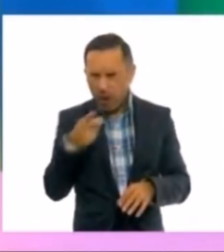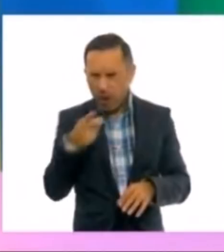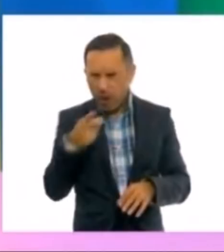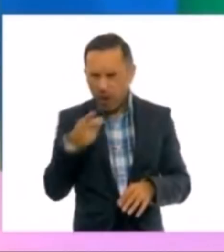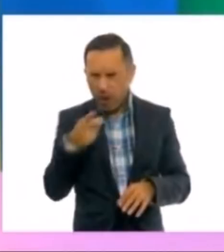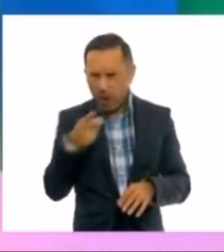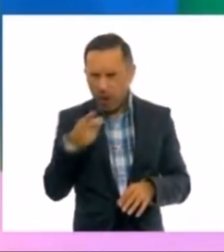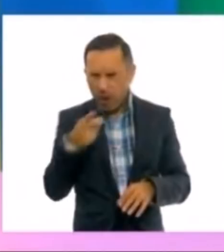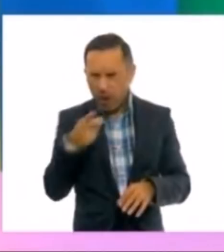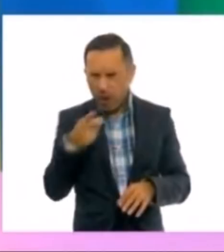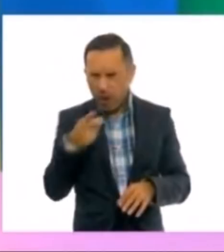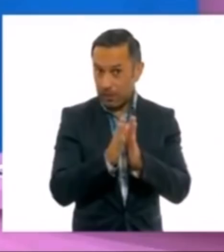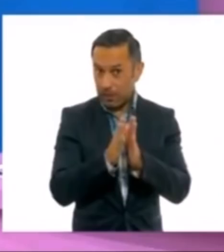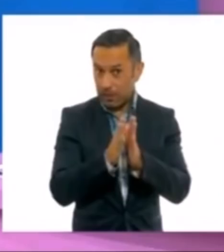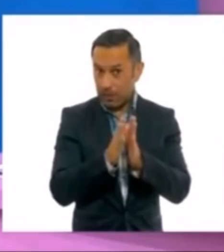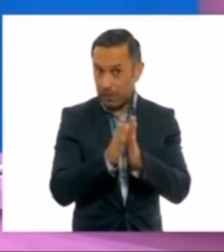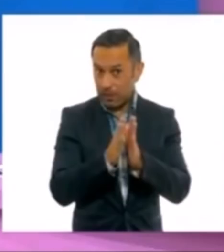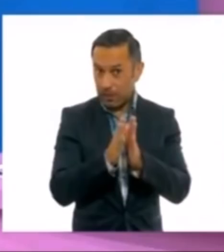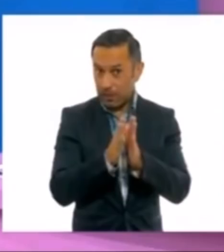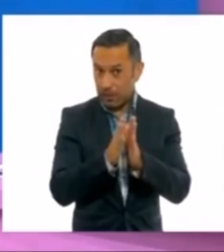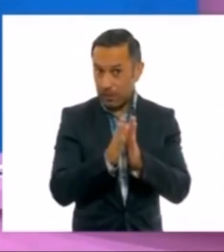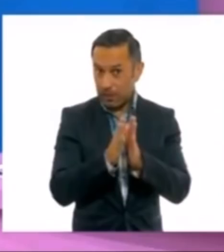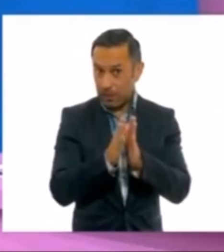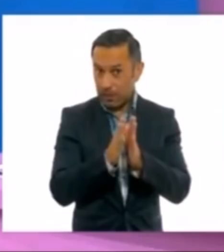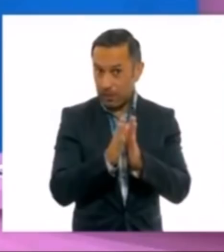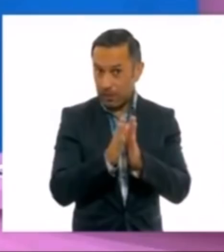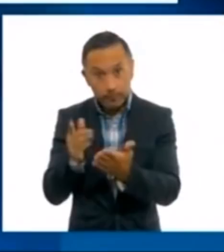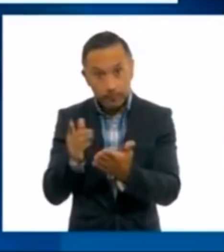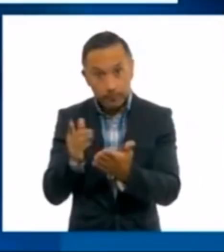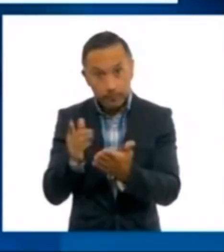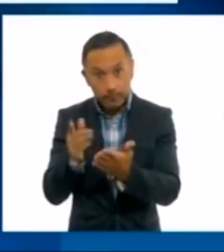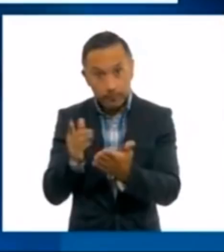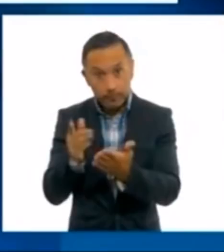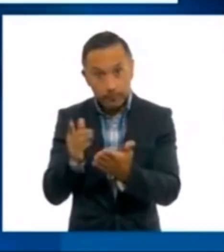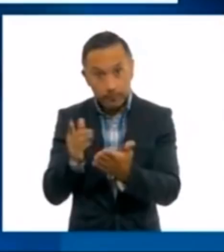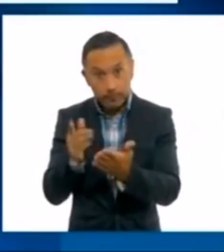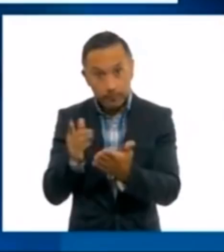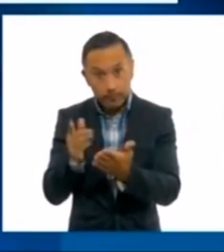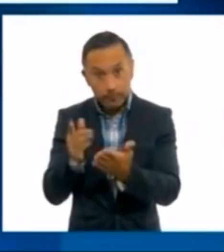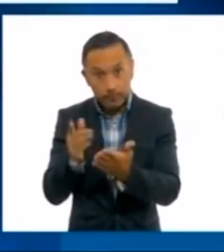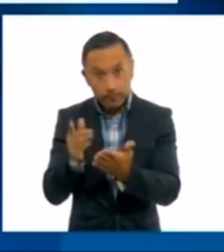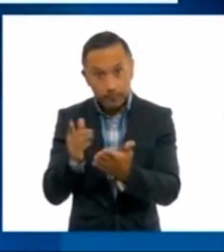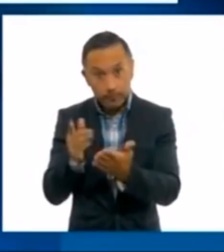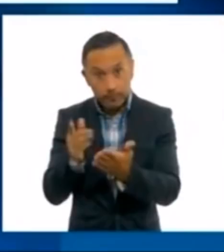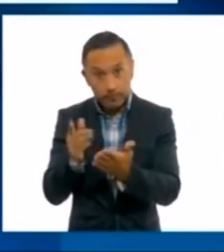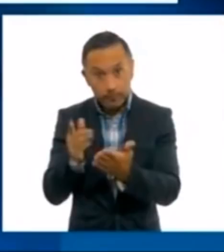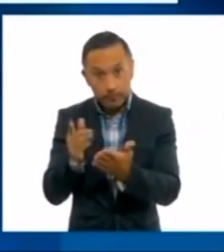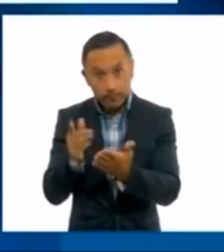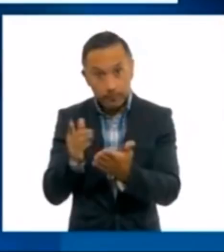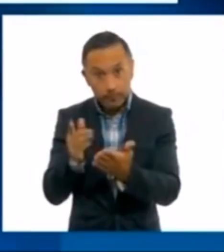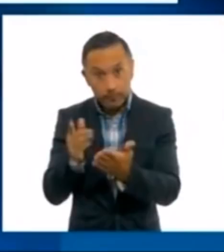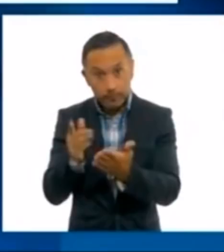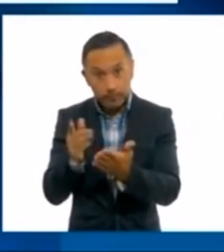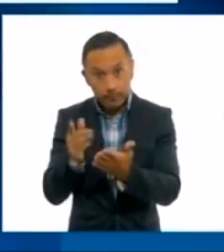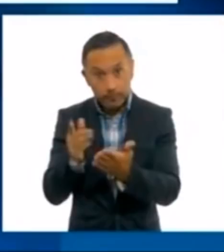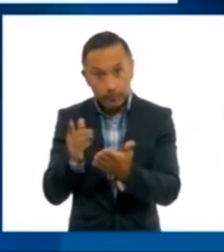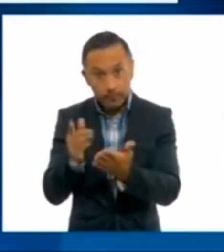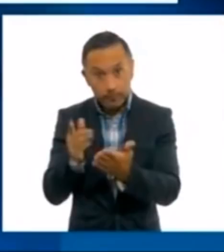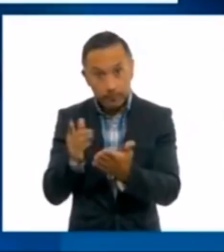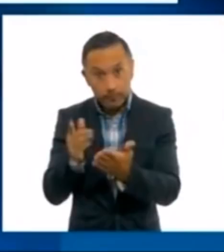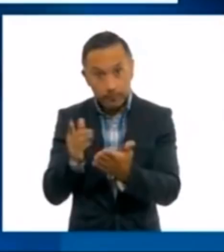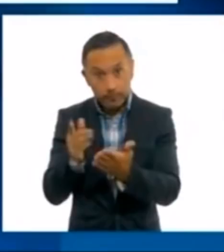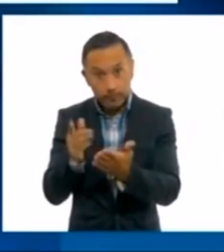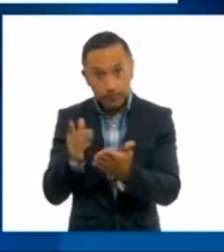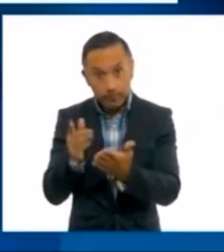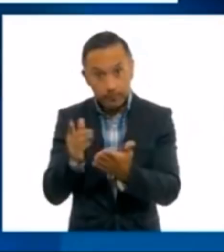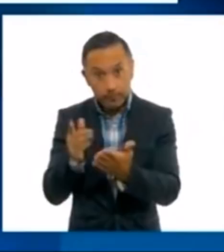humor. Sabemos que usa el lenguaje figurado, pero ¿por qué se llaman limericks? Los poemas se clasifican en diversas formas, entre ellos